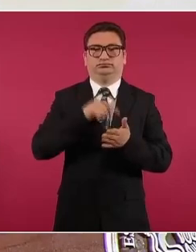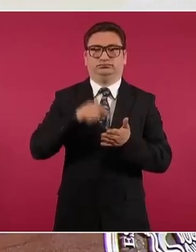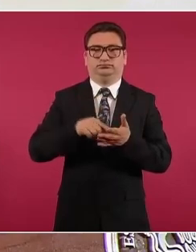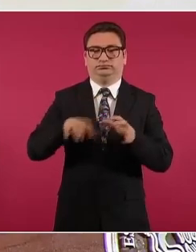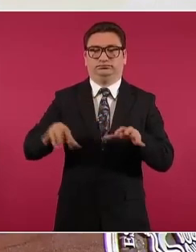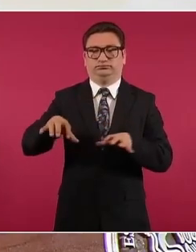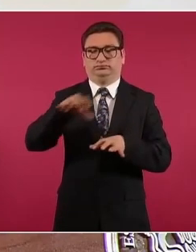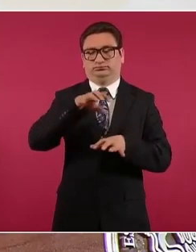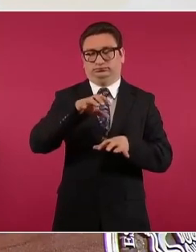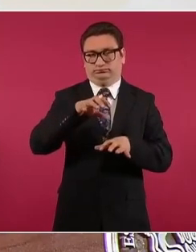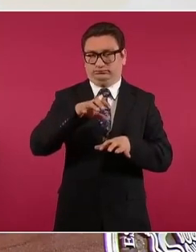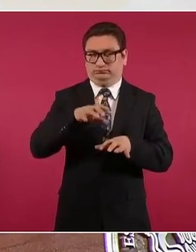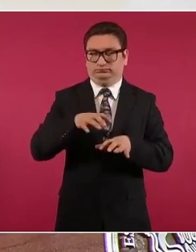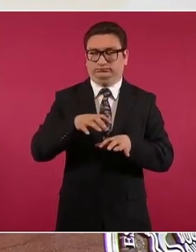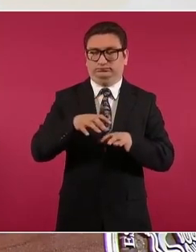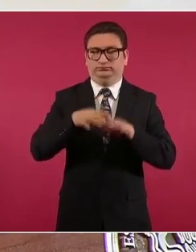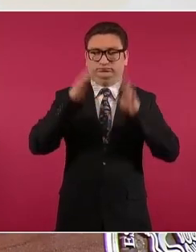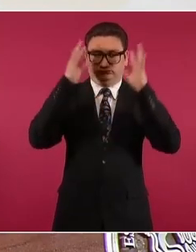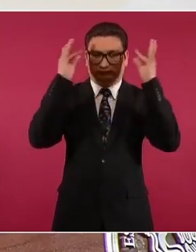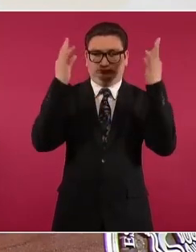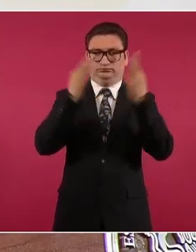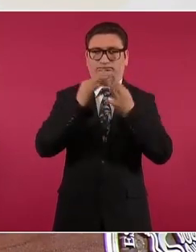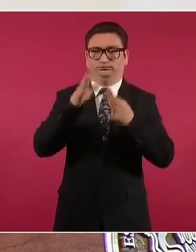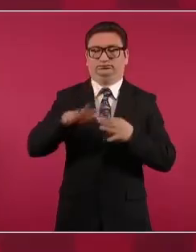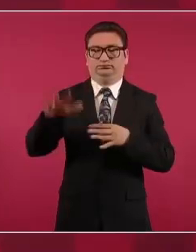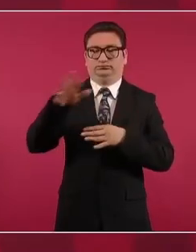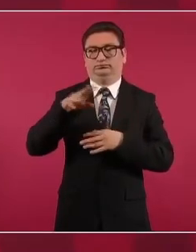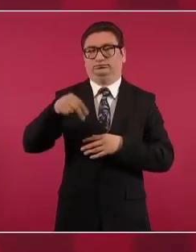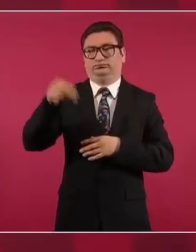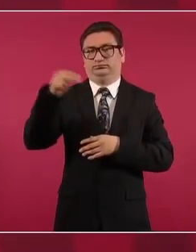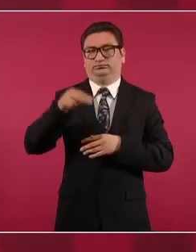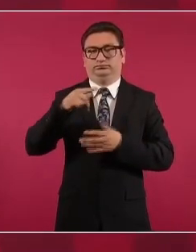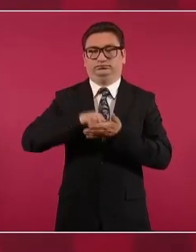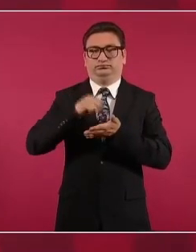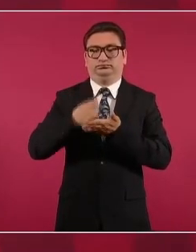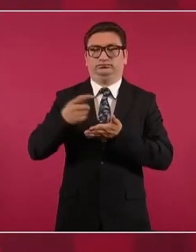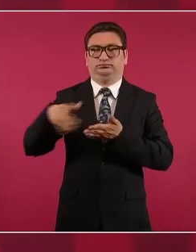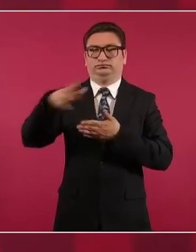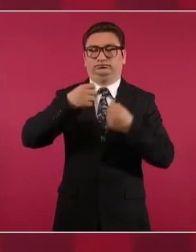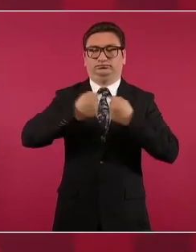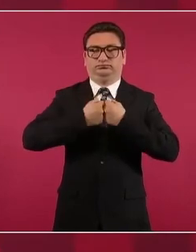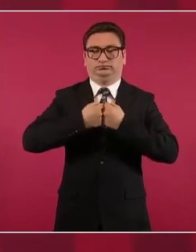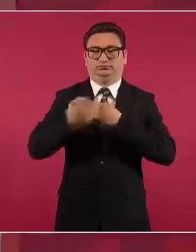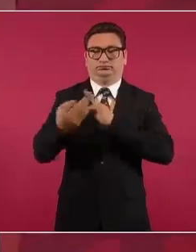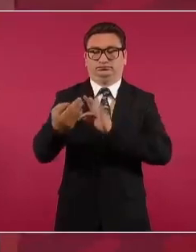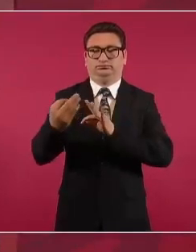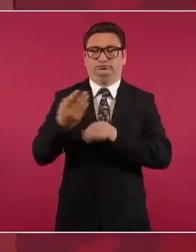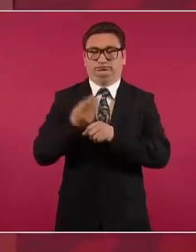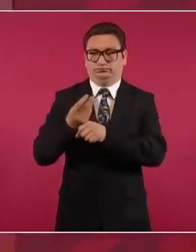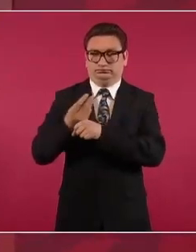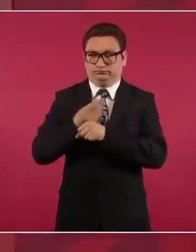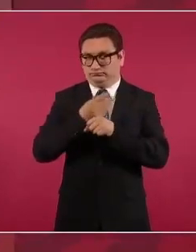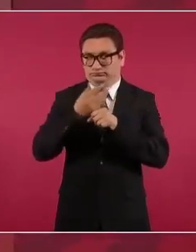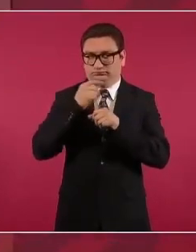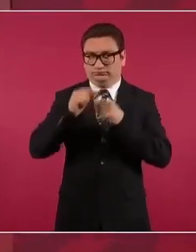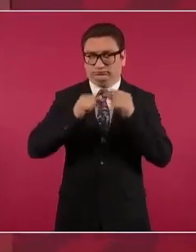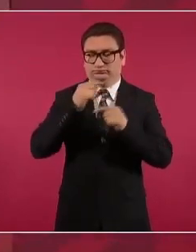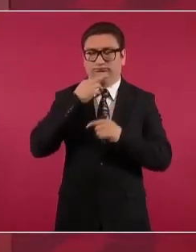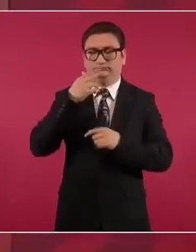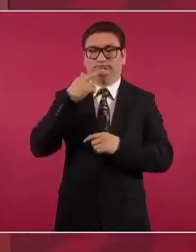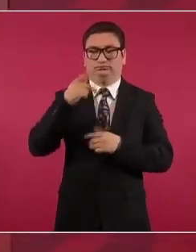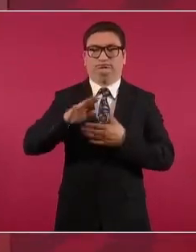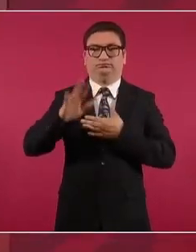del norte de Tamaulipas, de la zona fronteriza. Se va a cumplir